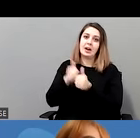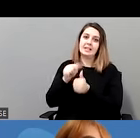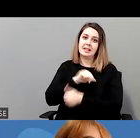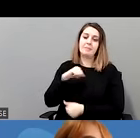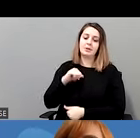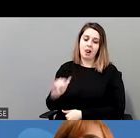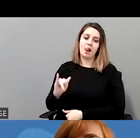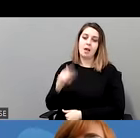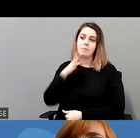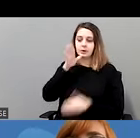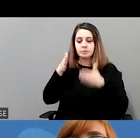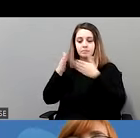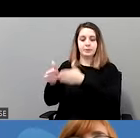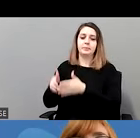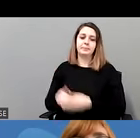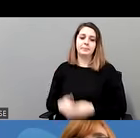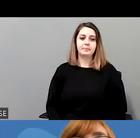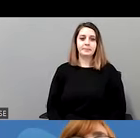tiene.